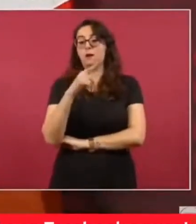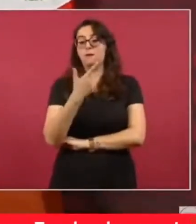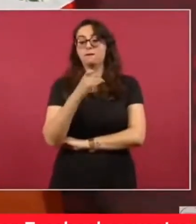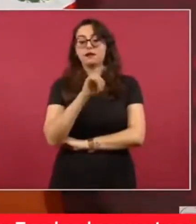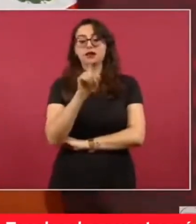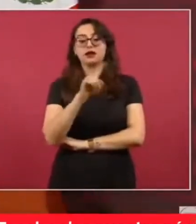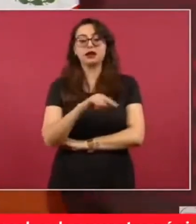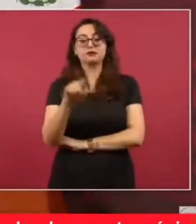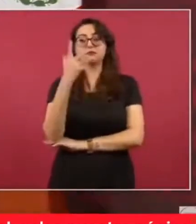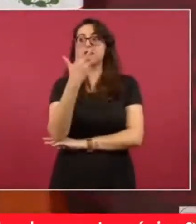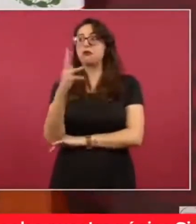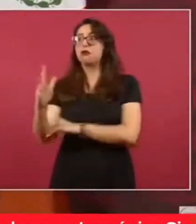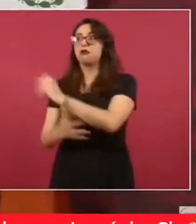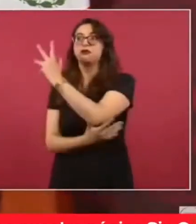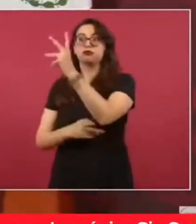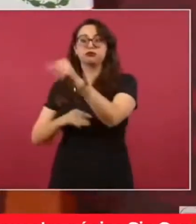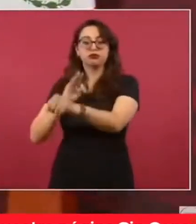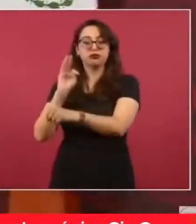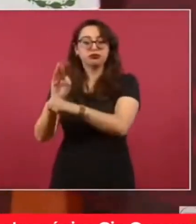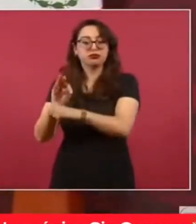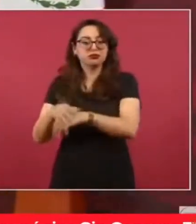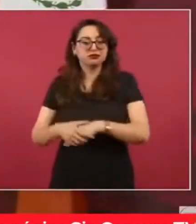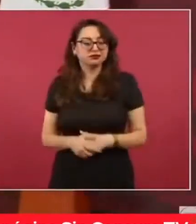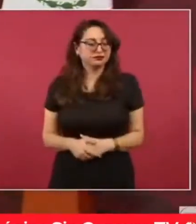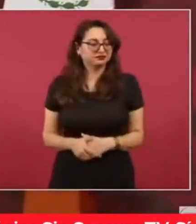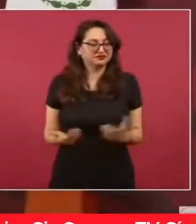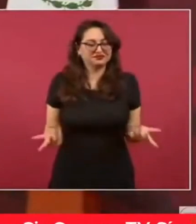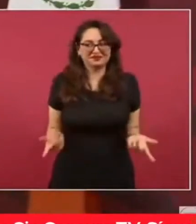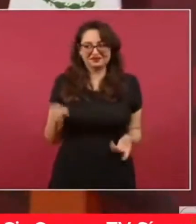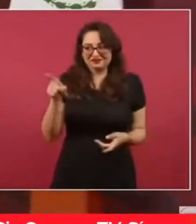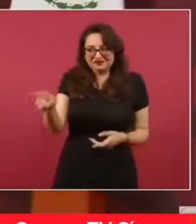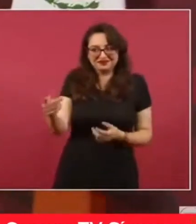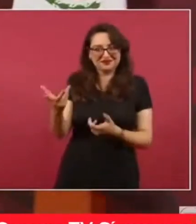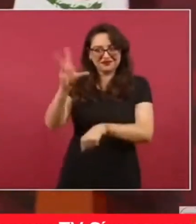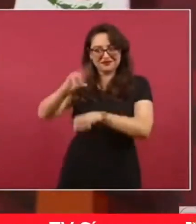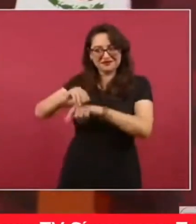este y nunca los pseudo ambientalistas